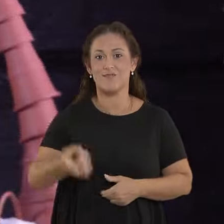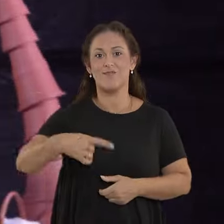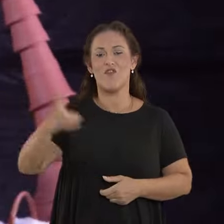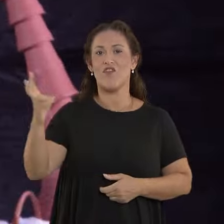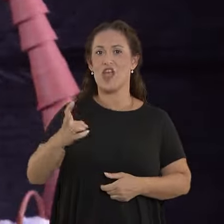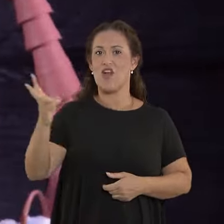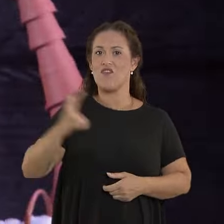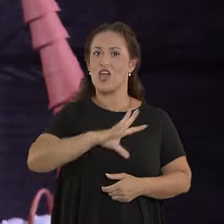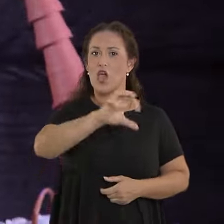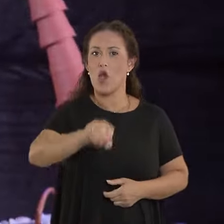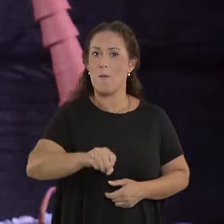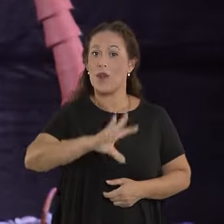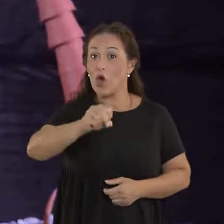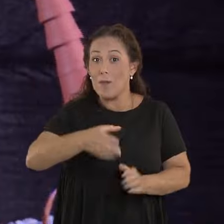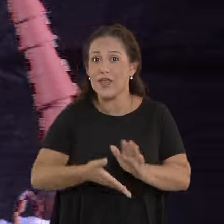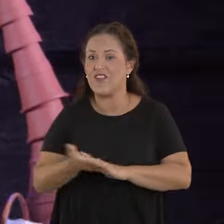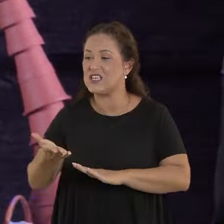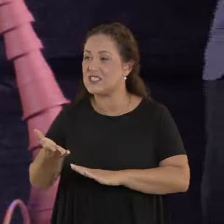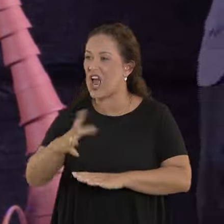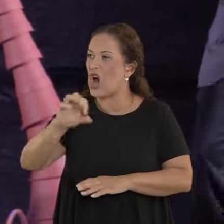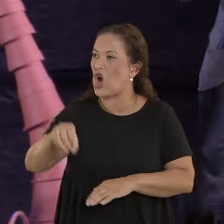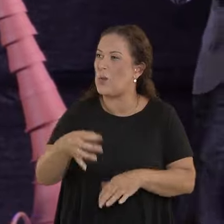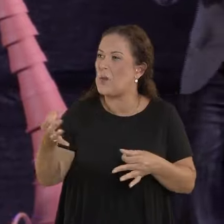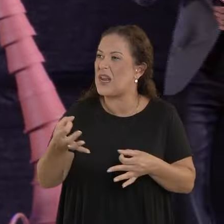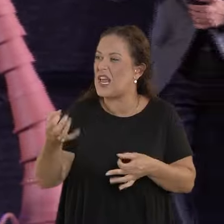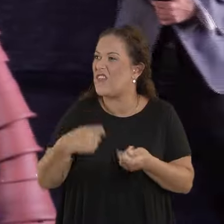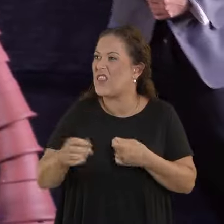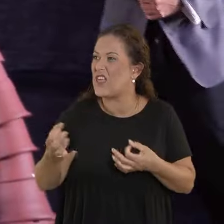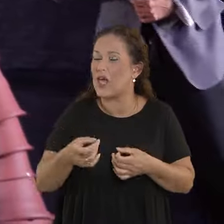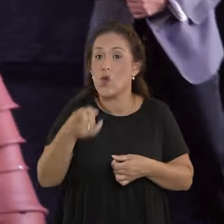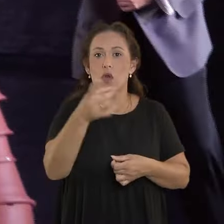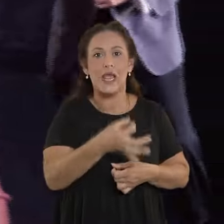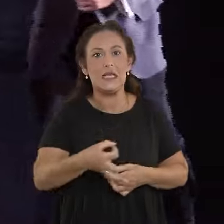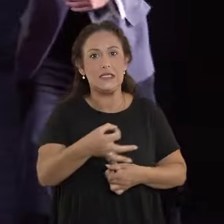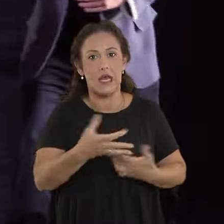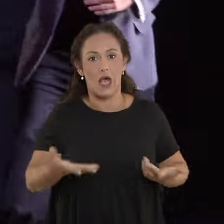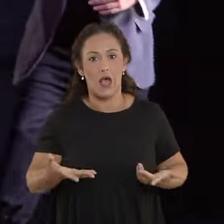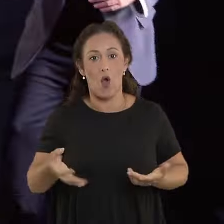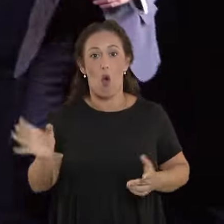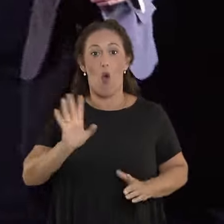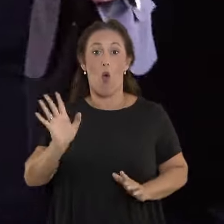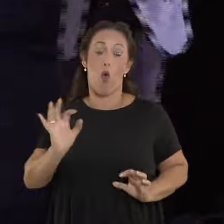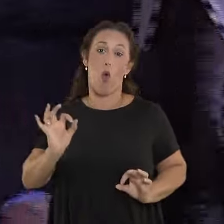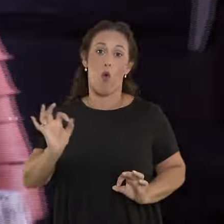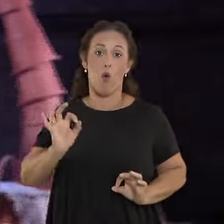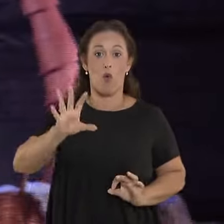compren, compren y váyanse. ¿Qué se vende? Una isla. O